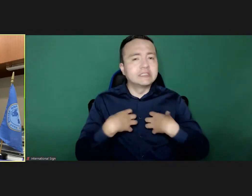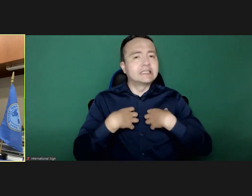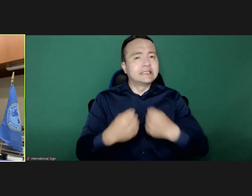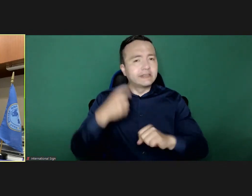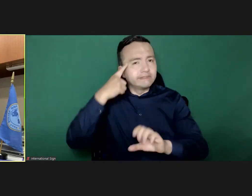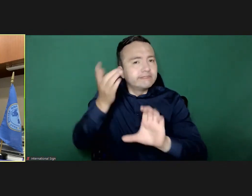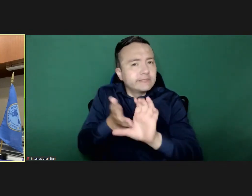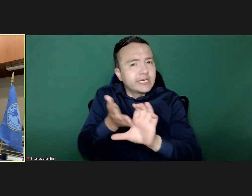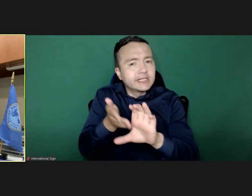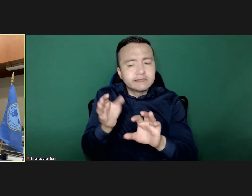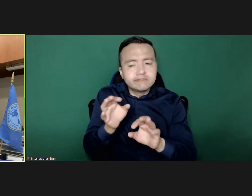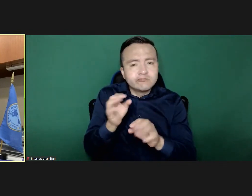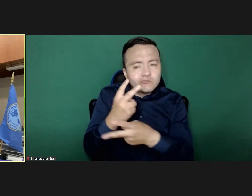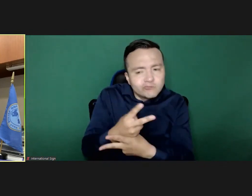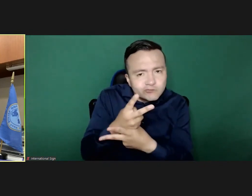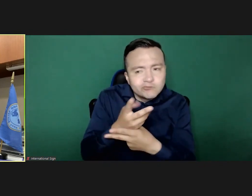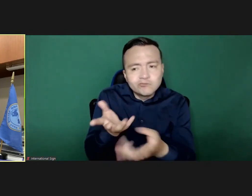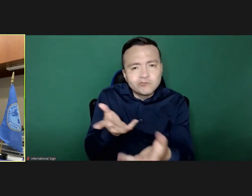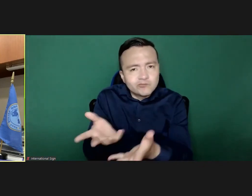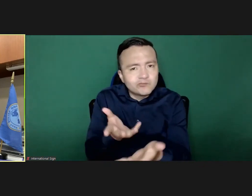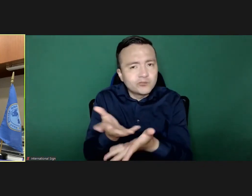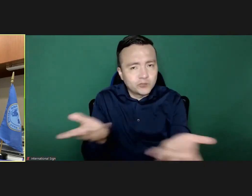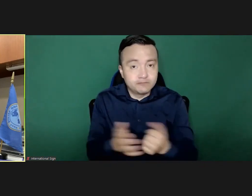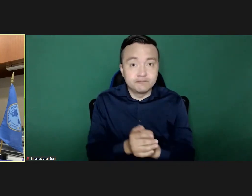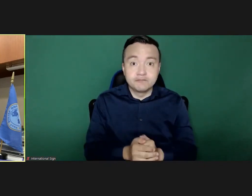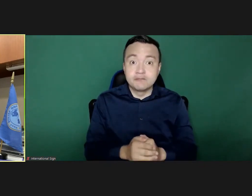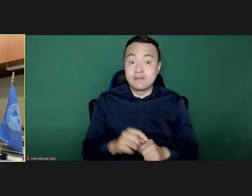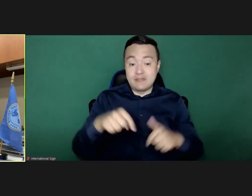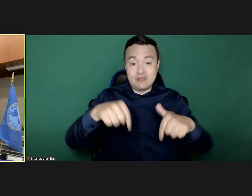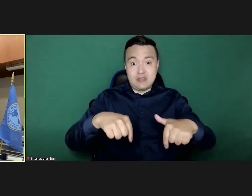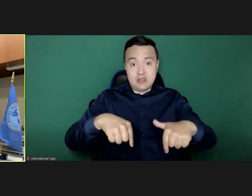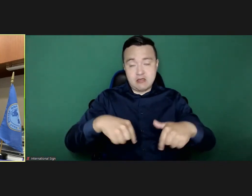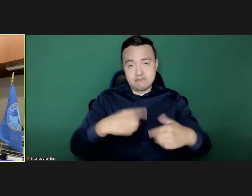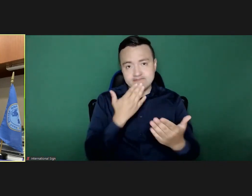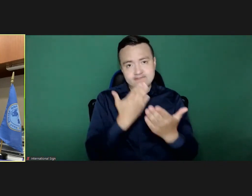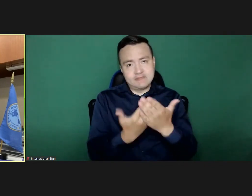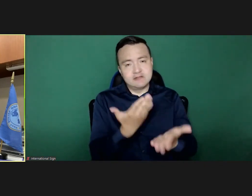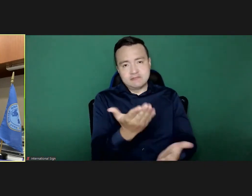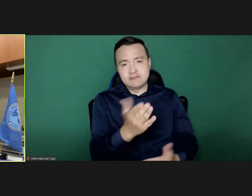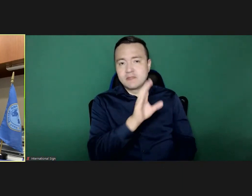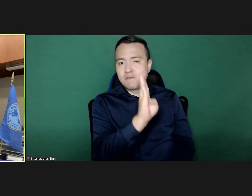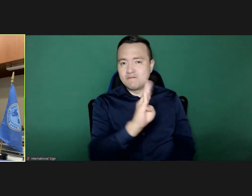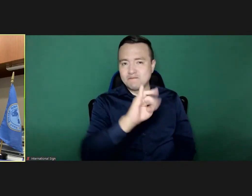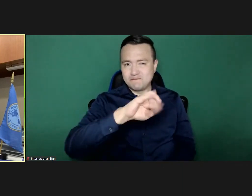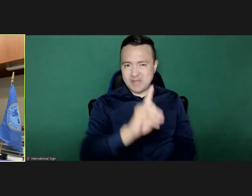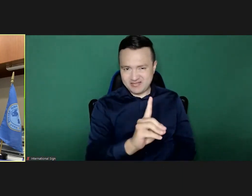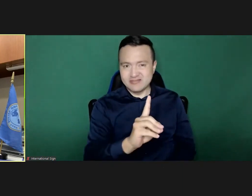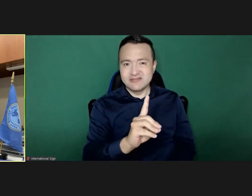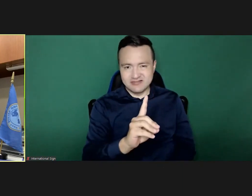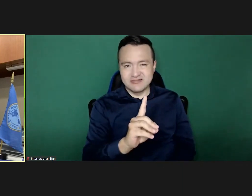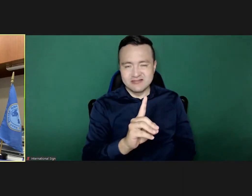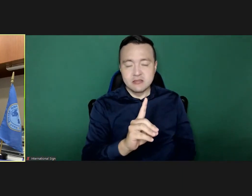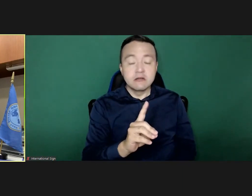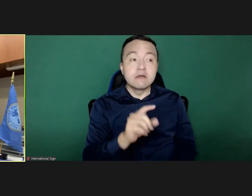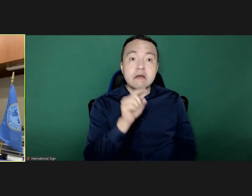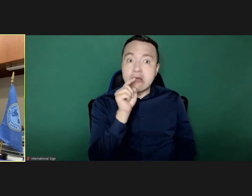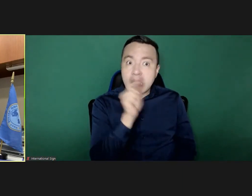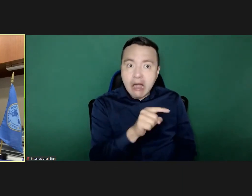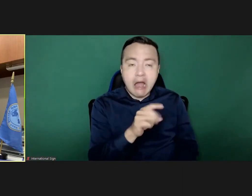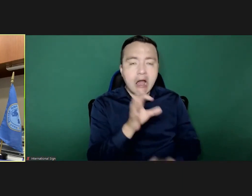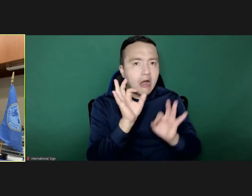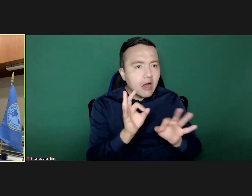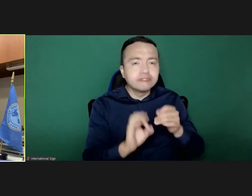nuestra colaboración con el Banco de Desarrollo Interamericano, al doctor Ferdinando Regalía, por acompañarnos en esta sesión de hoy.